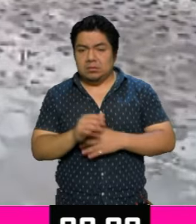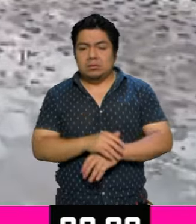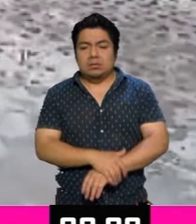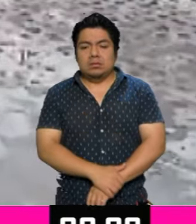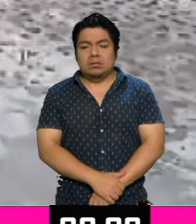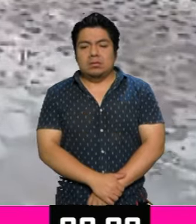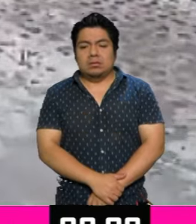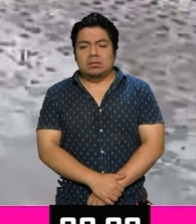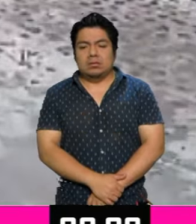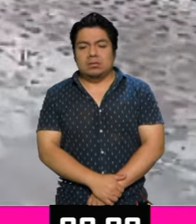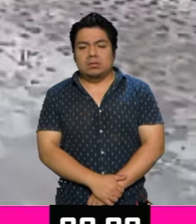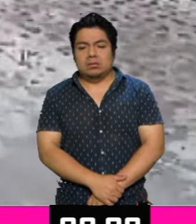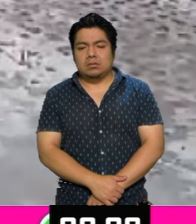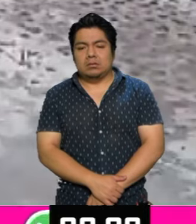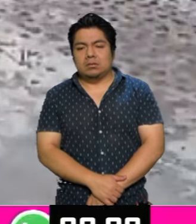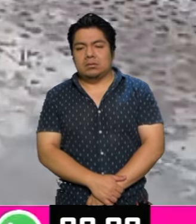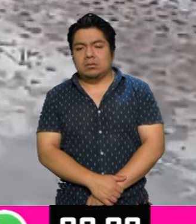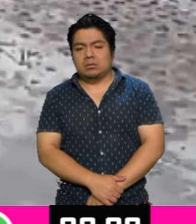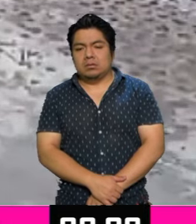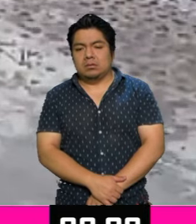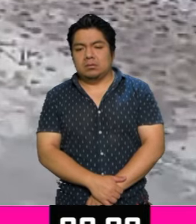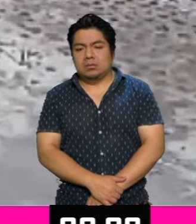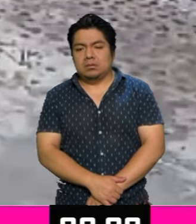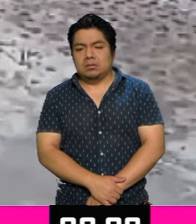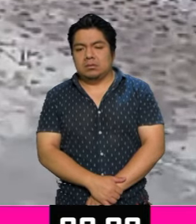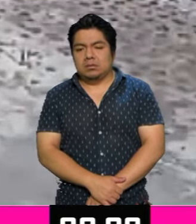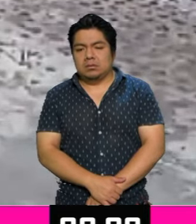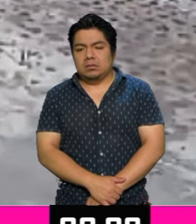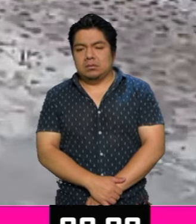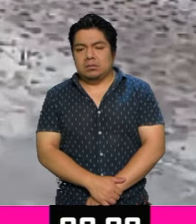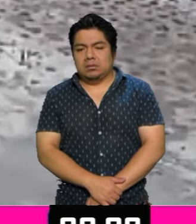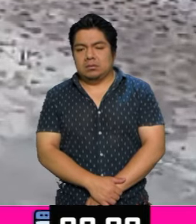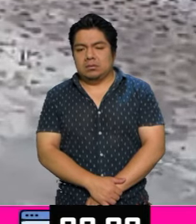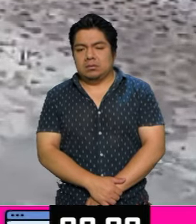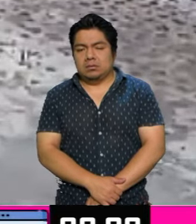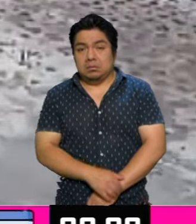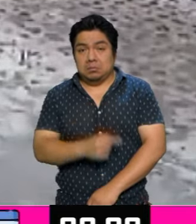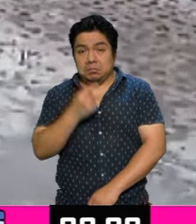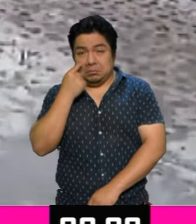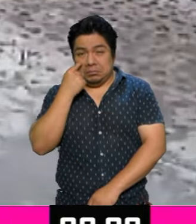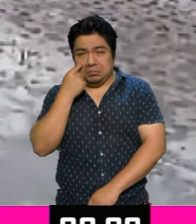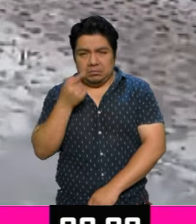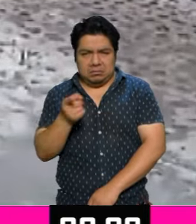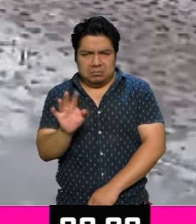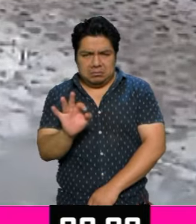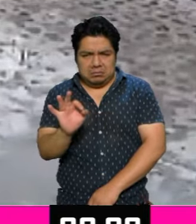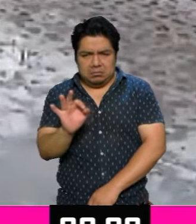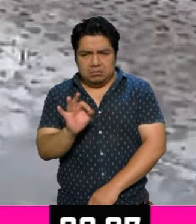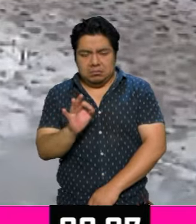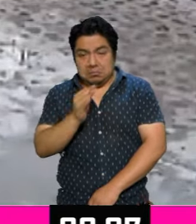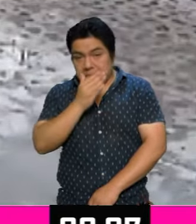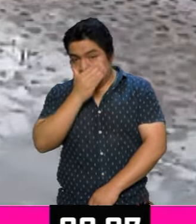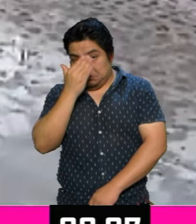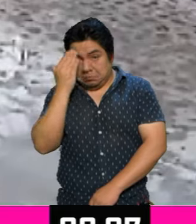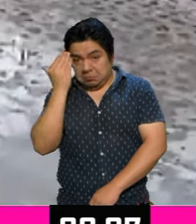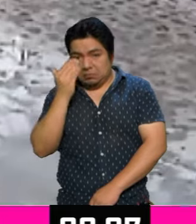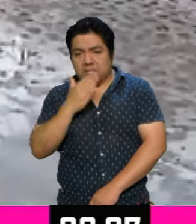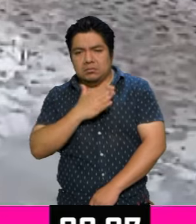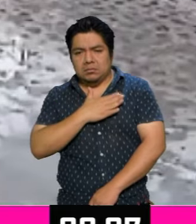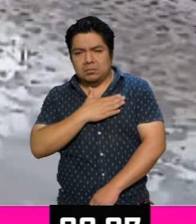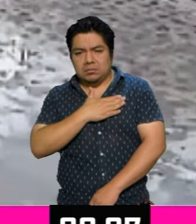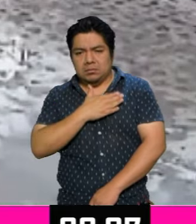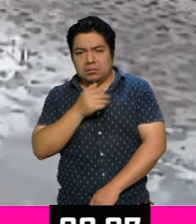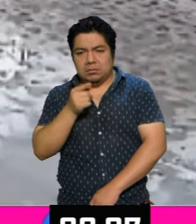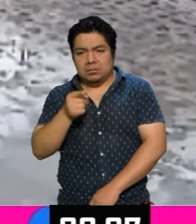Yo los veo medio feralones, pero resulta que sí tienen dueños, señora. Ahora le voy a decir una cosa.